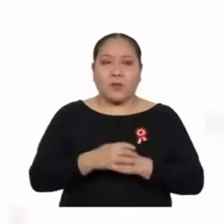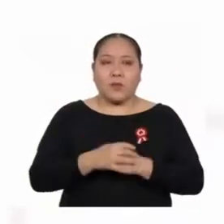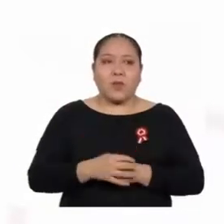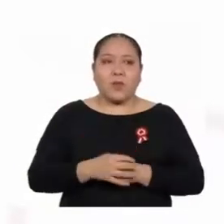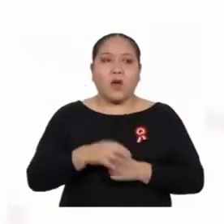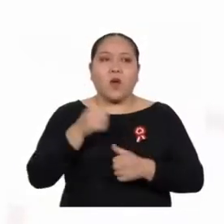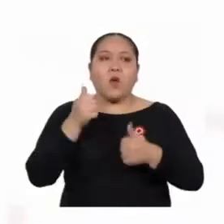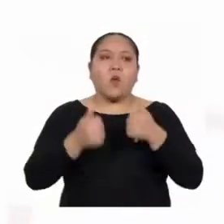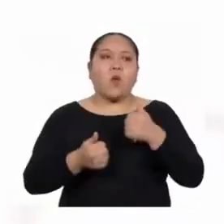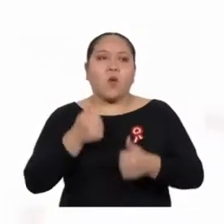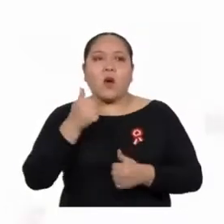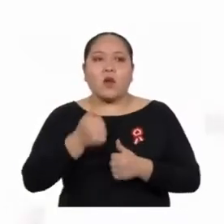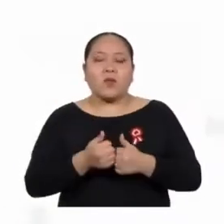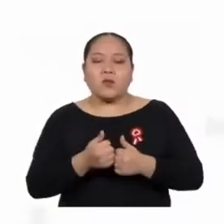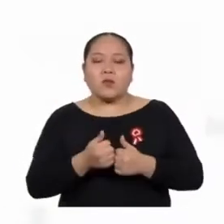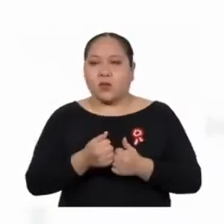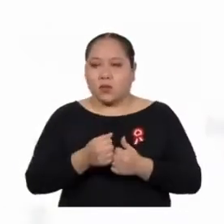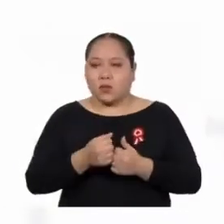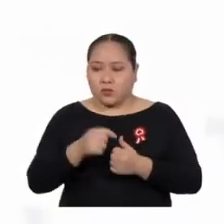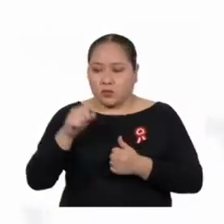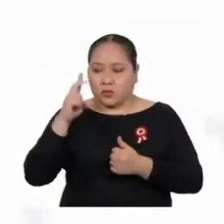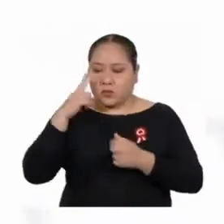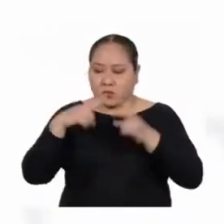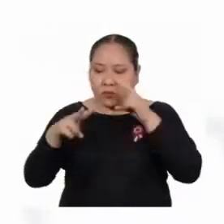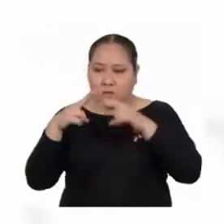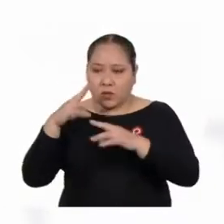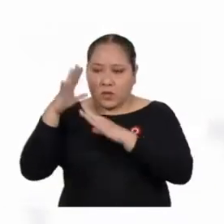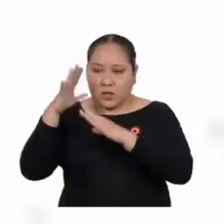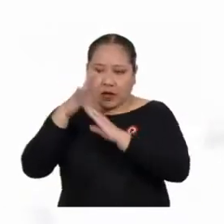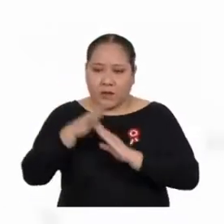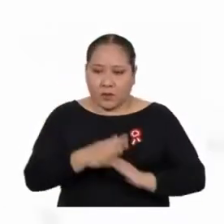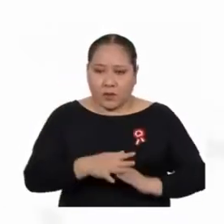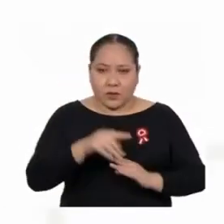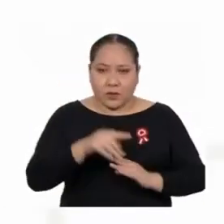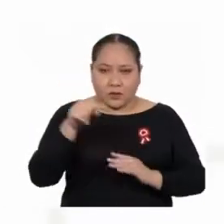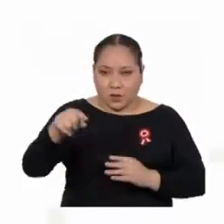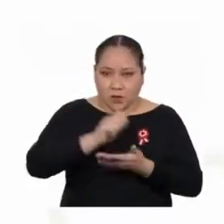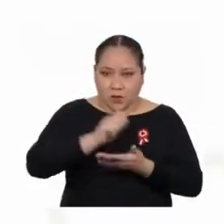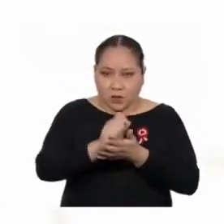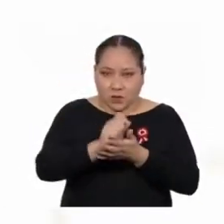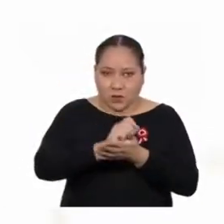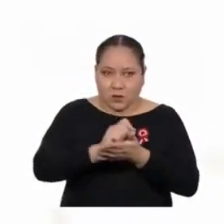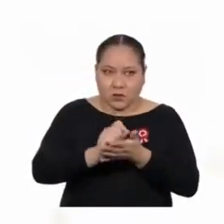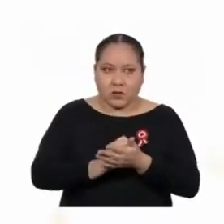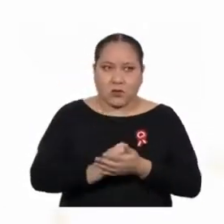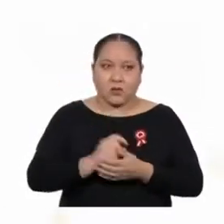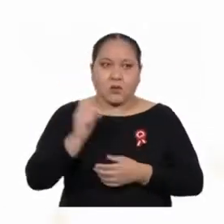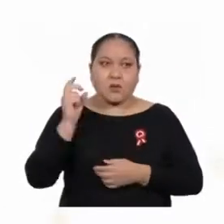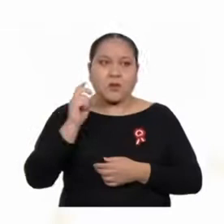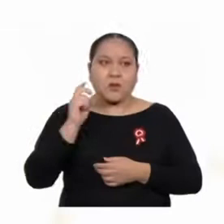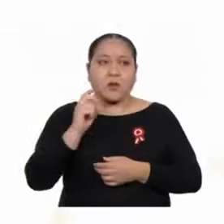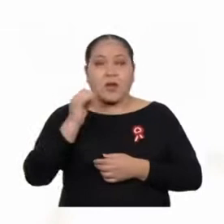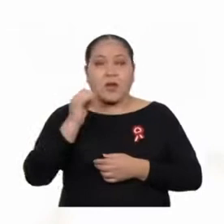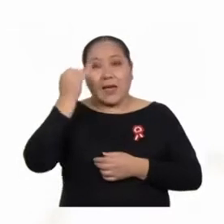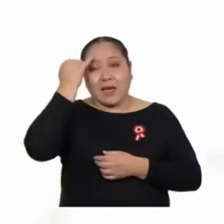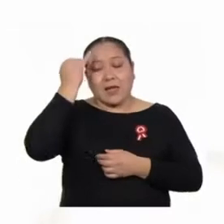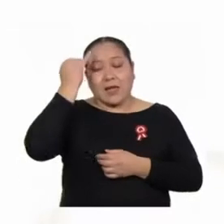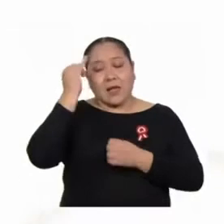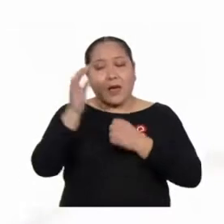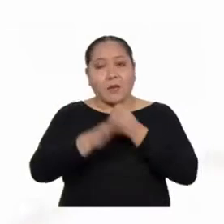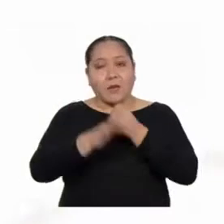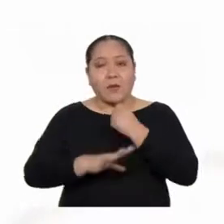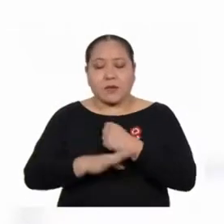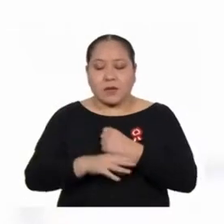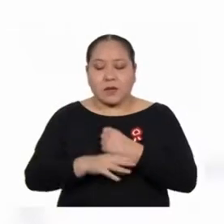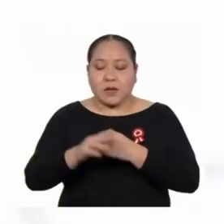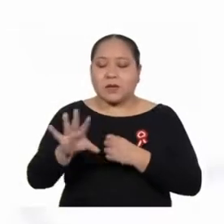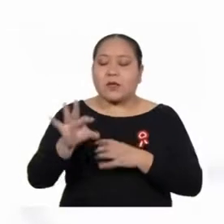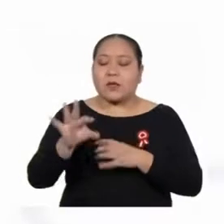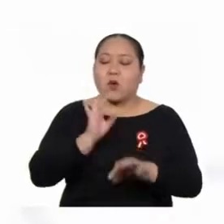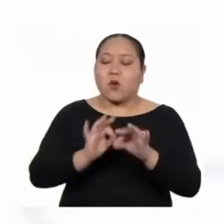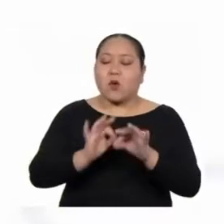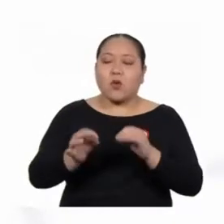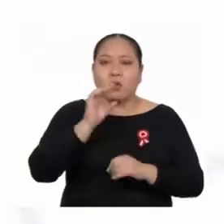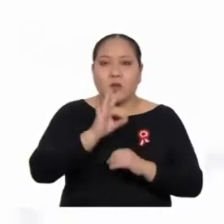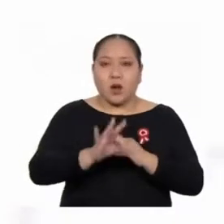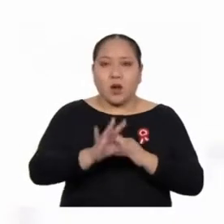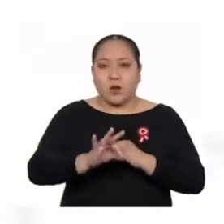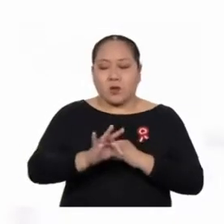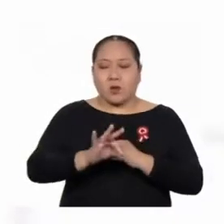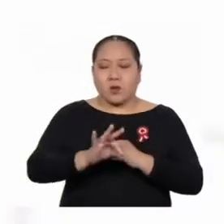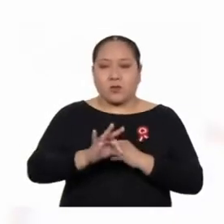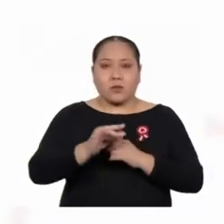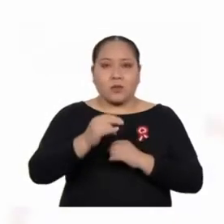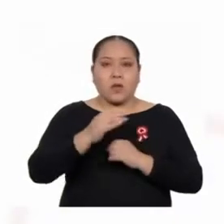registrados. Idea principal. Se registraron casos de discriminación tanto en